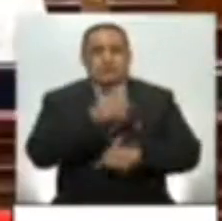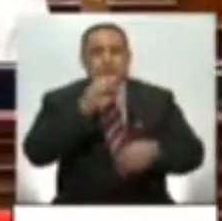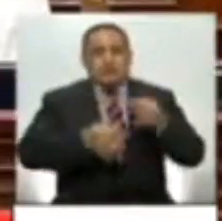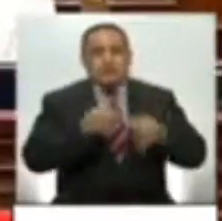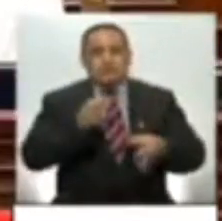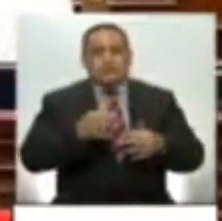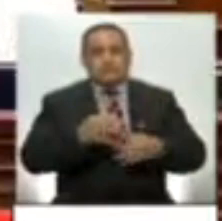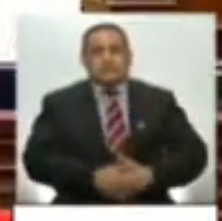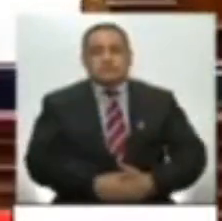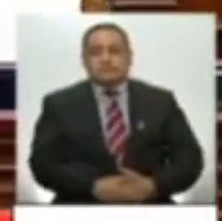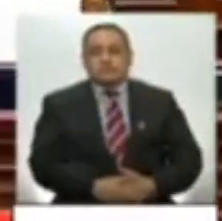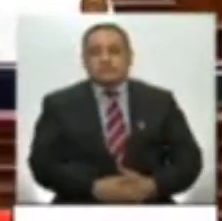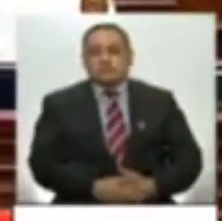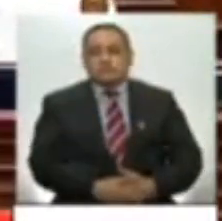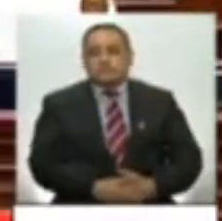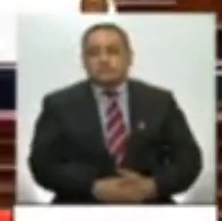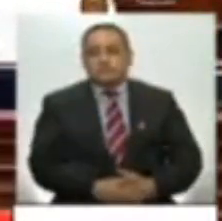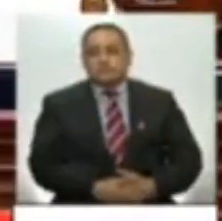demanden.